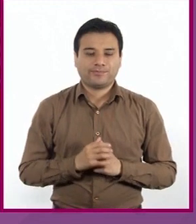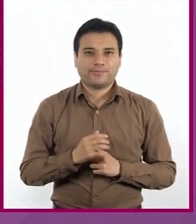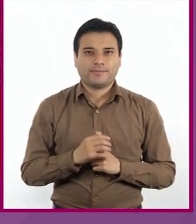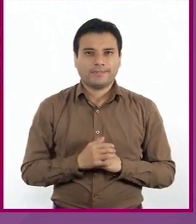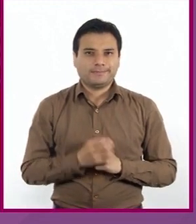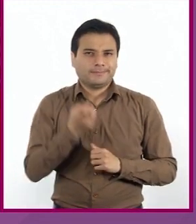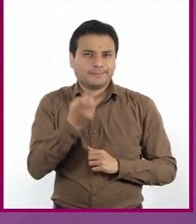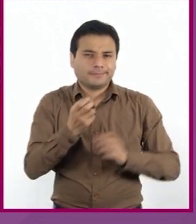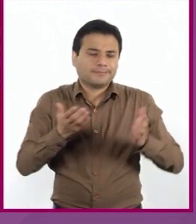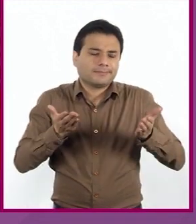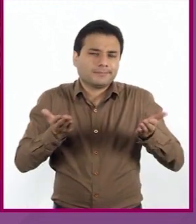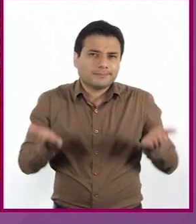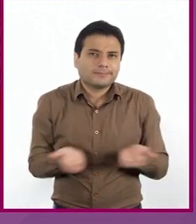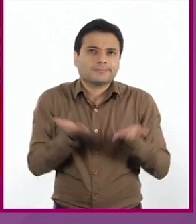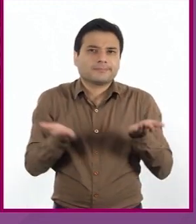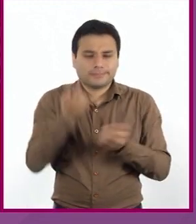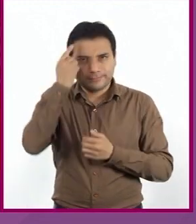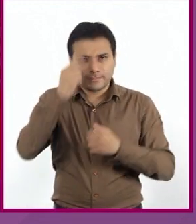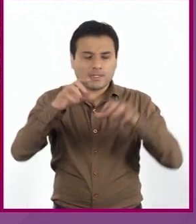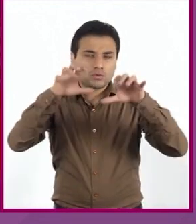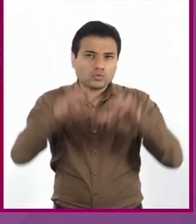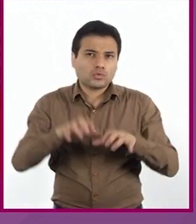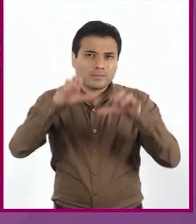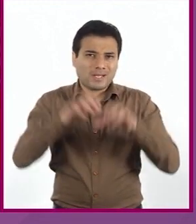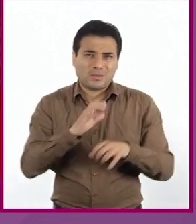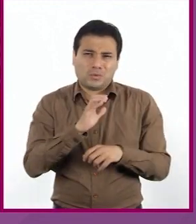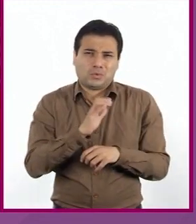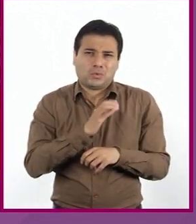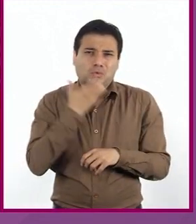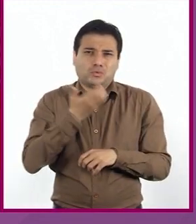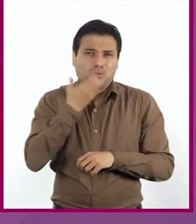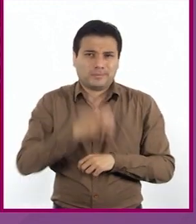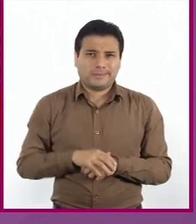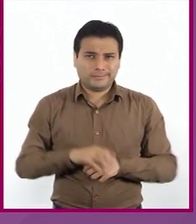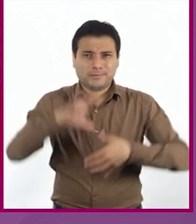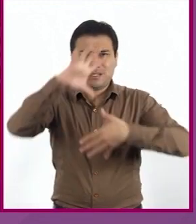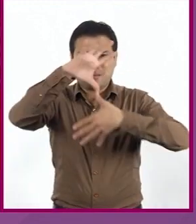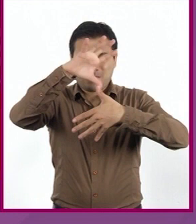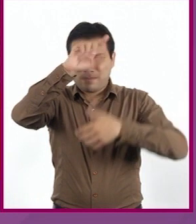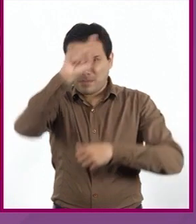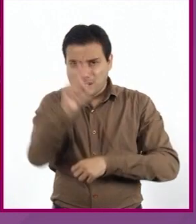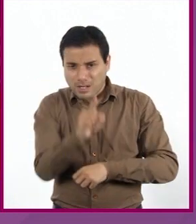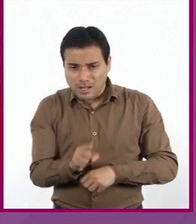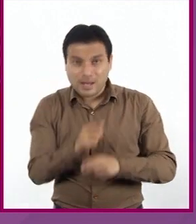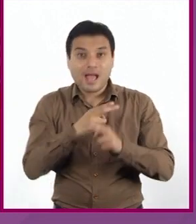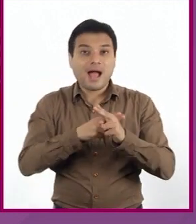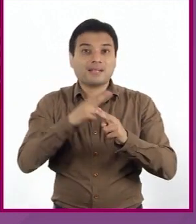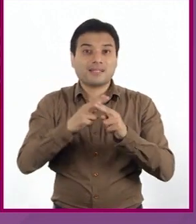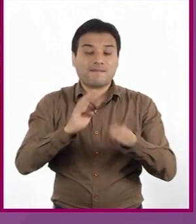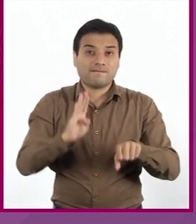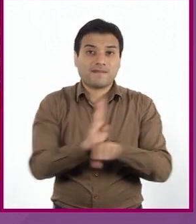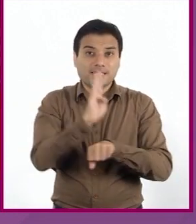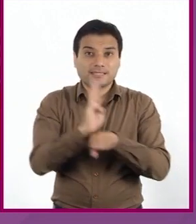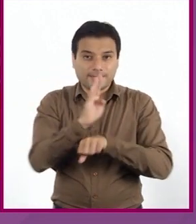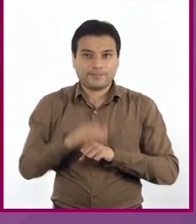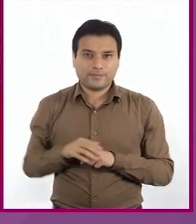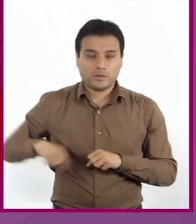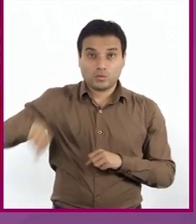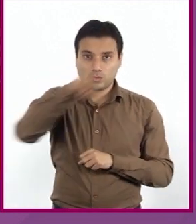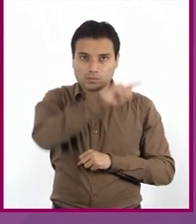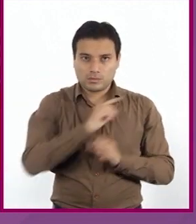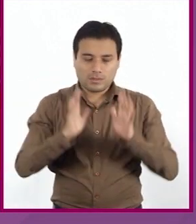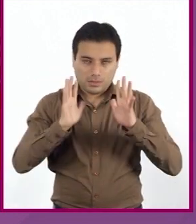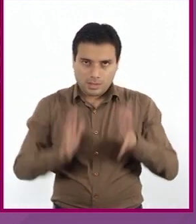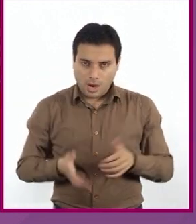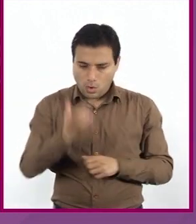desde tiempos prehispánicos en toda Mesoamérica hasta Brasil. Estamos conociéndonos, descubriéndonos y fortaleciendo